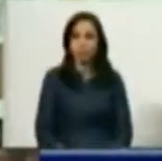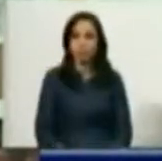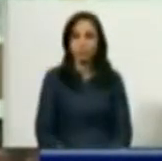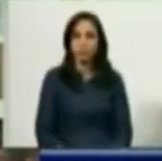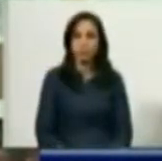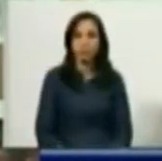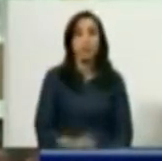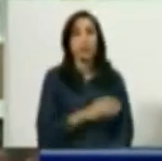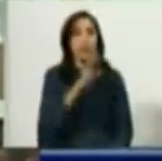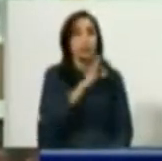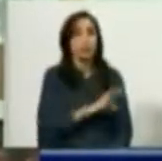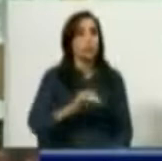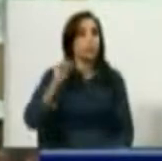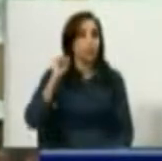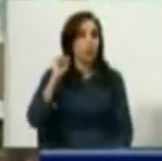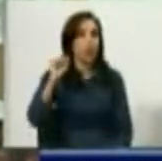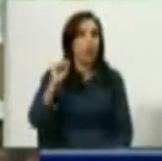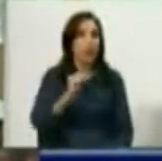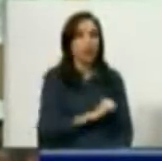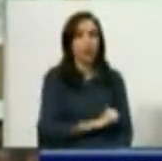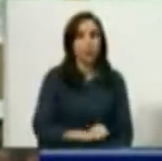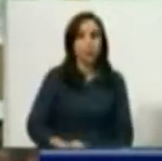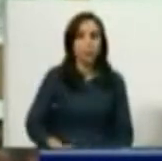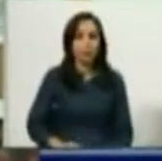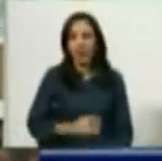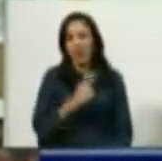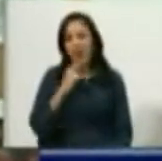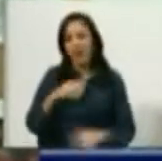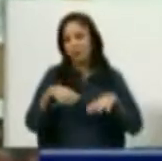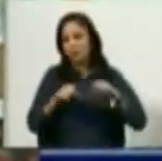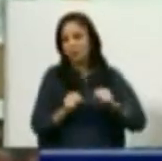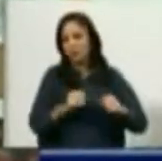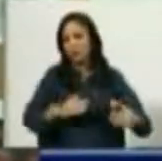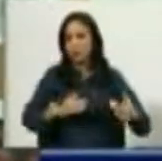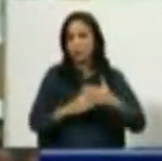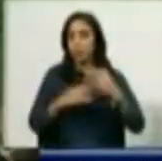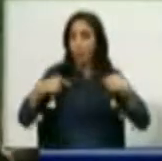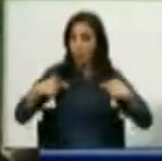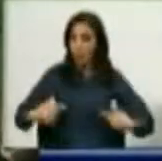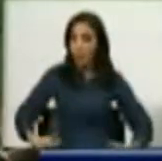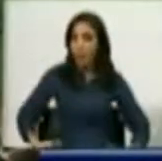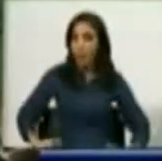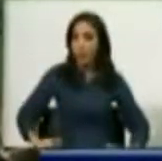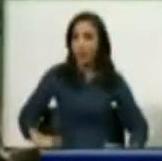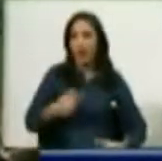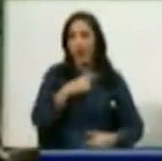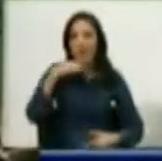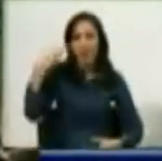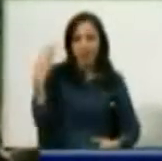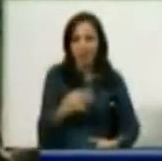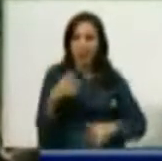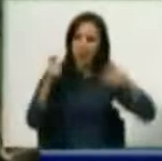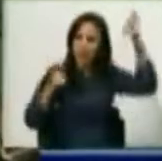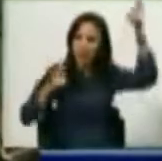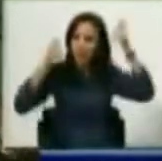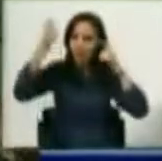es socialista es anti oligarca es humanista y profundamente